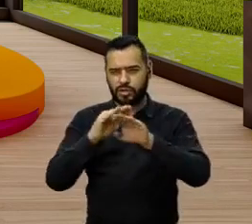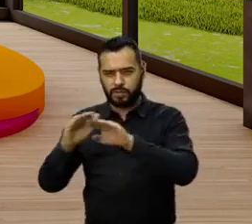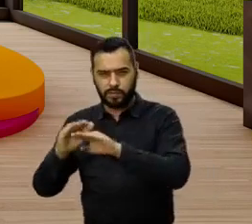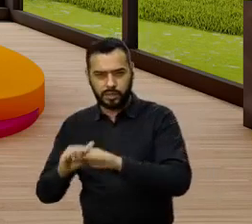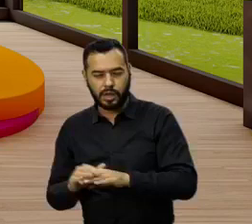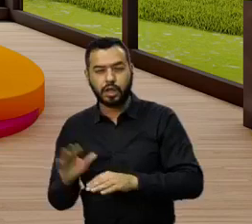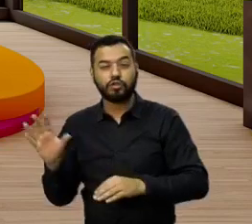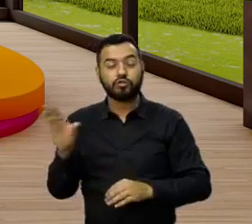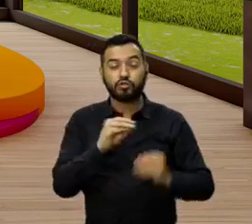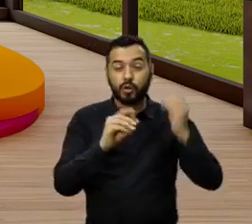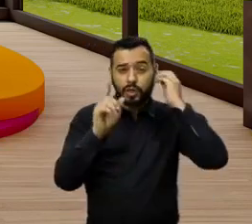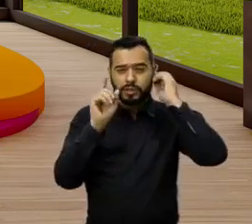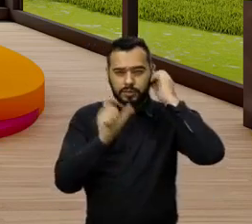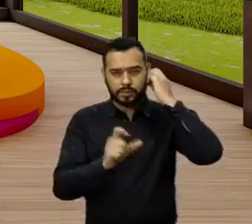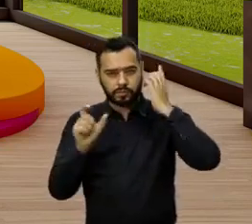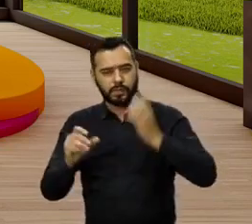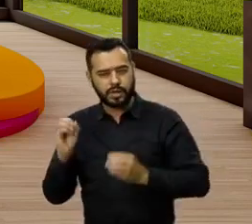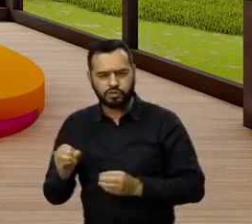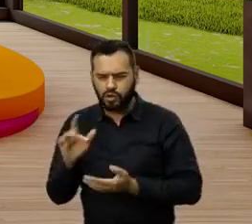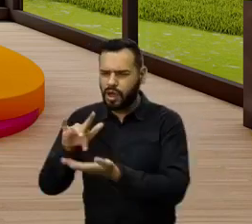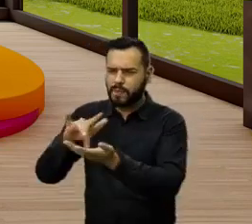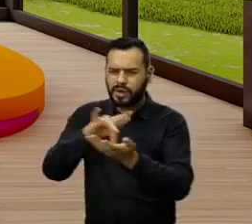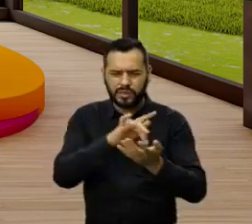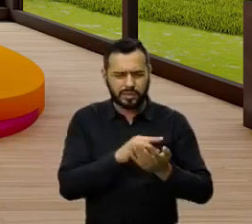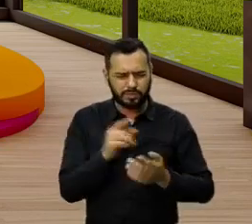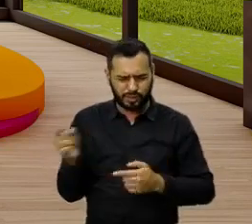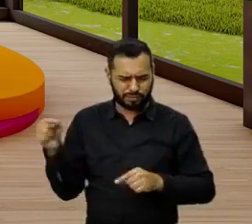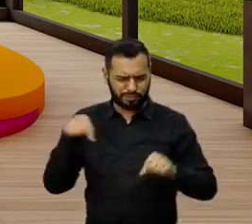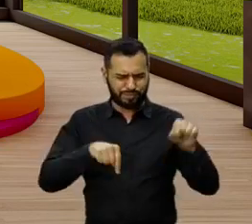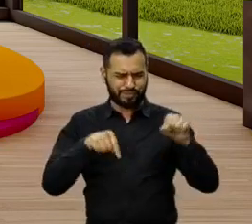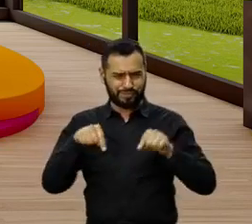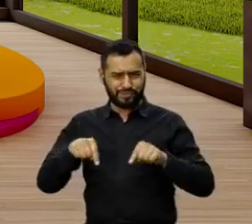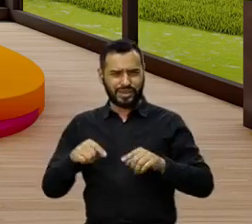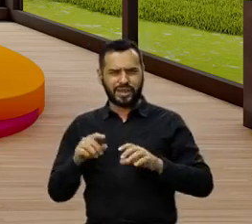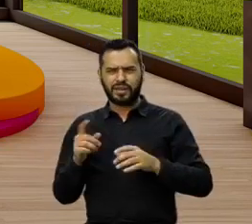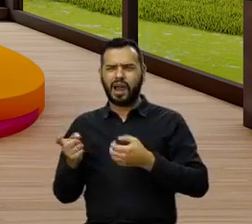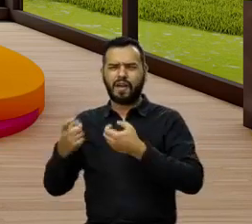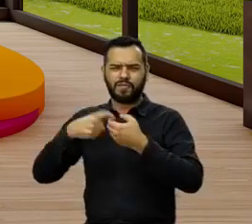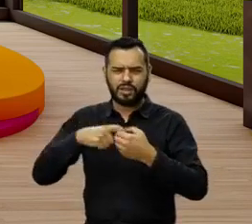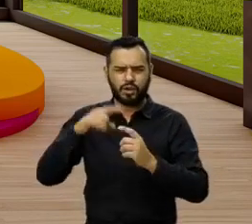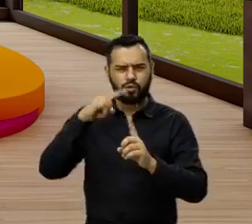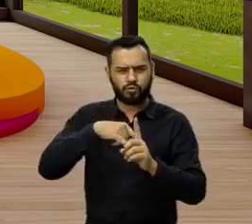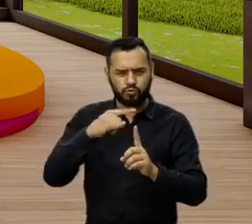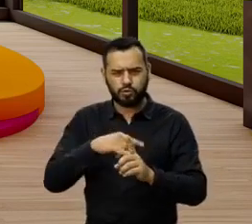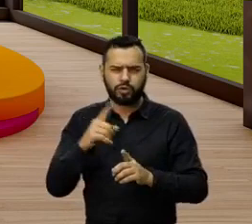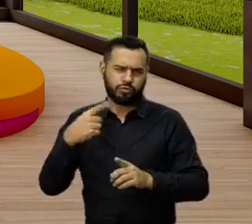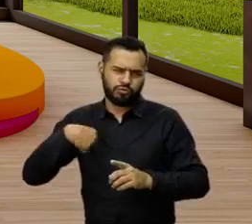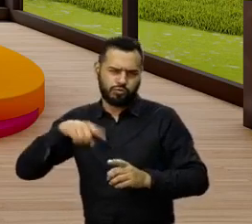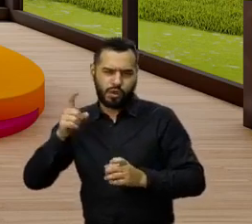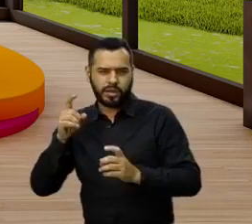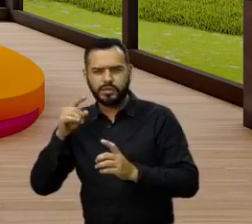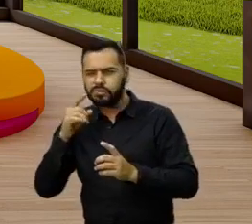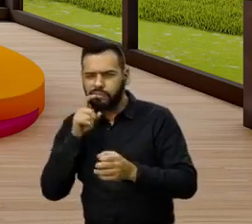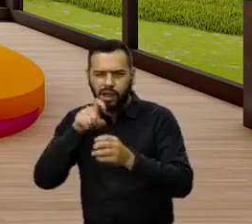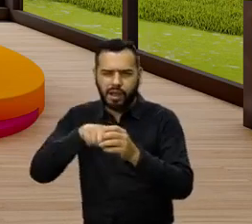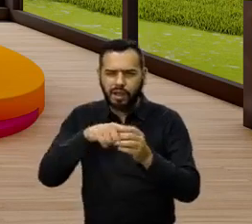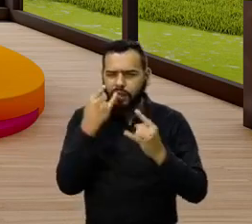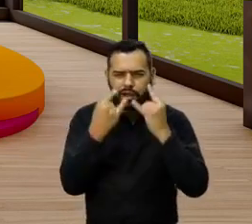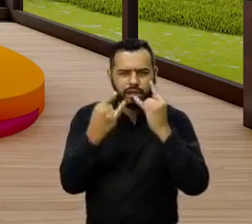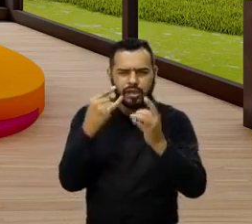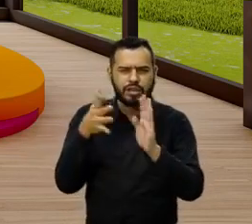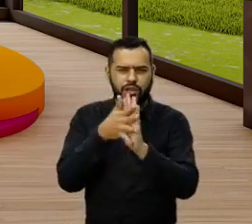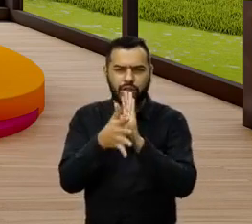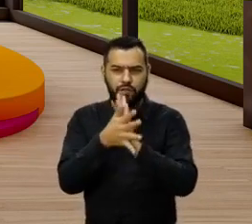a todas las personas que participaron que estuvieron aquí con otros afiliados usuarios y los no afiliados también que se interesaron en toda esta